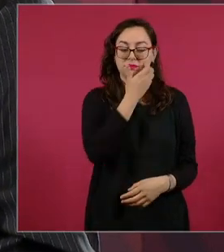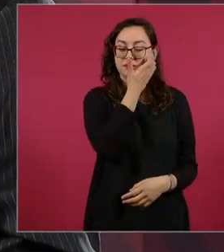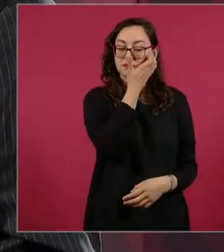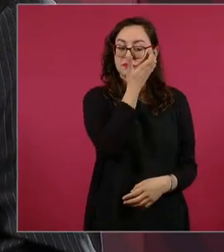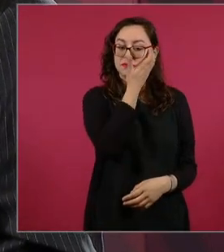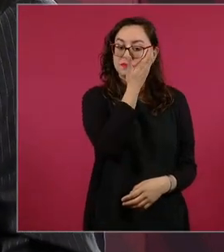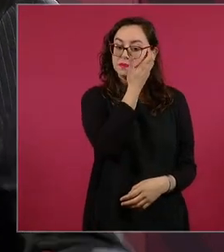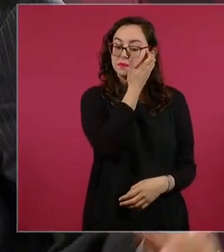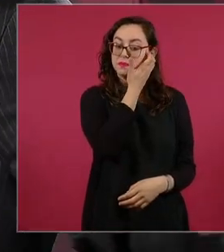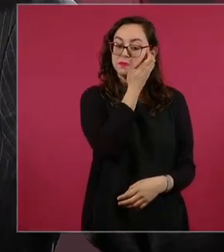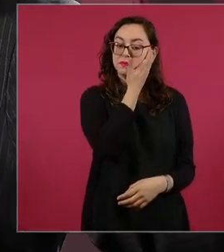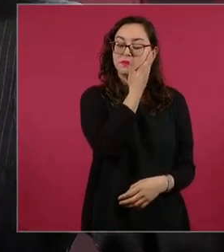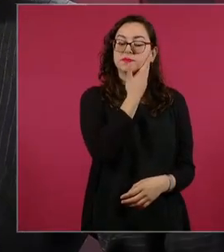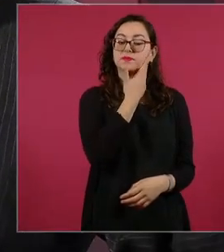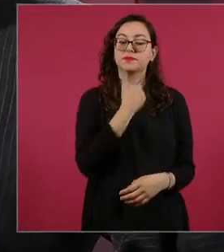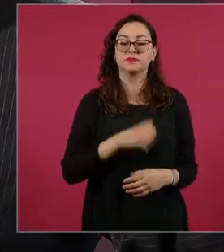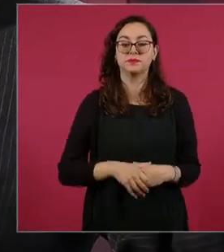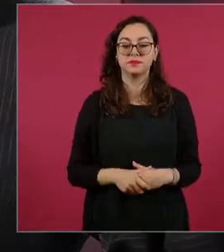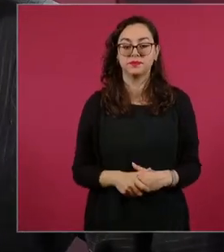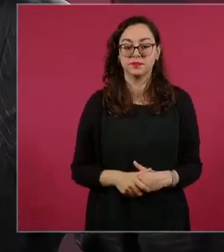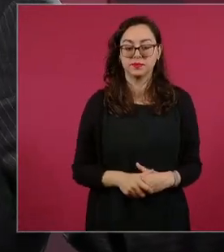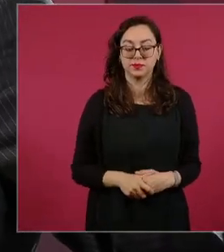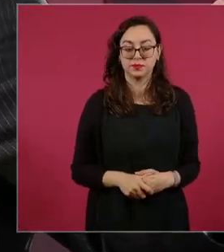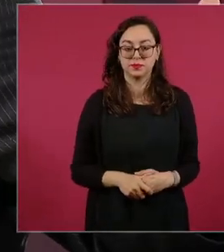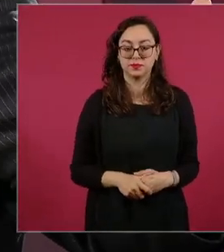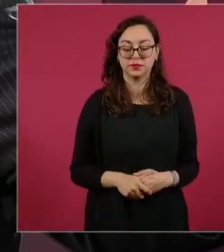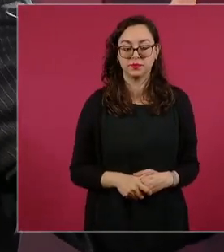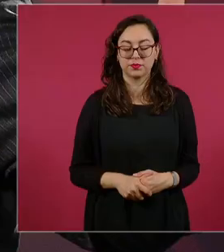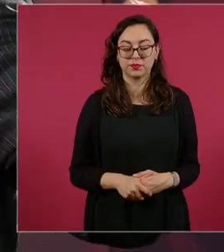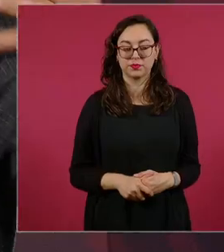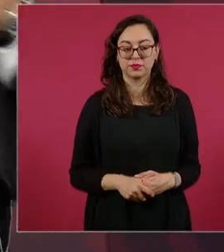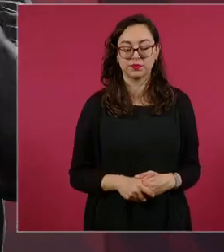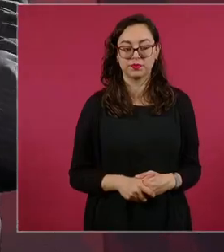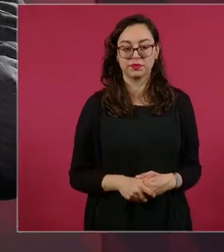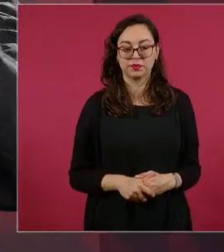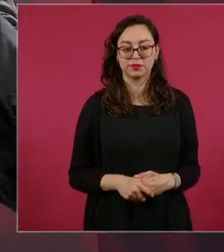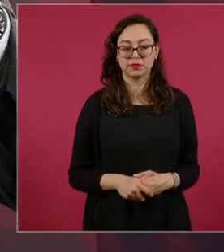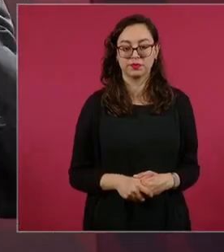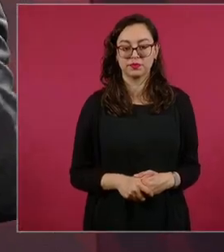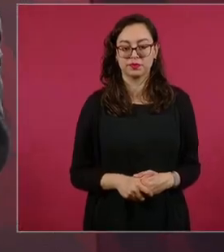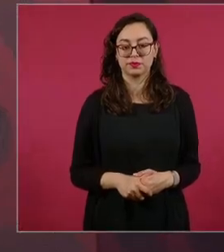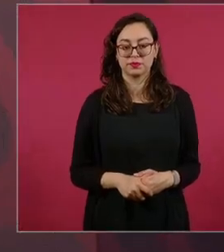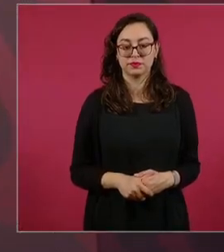y cómo empezaron